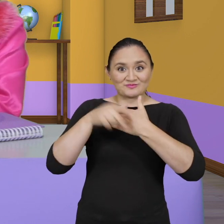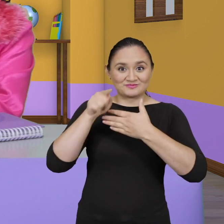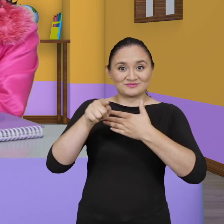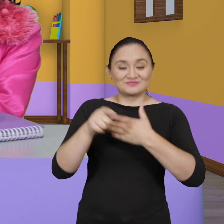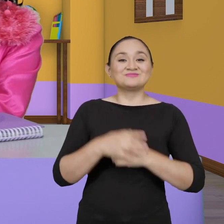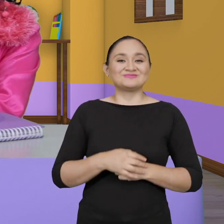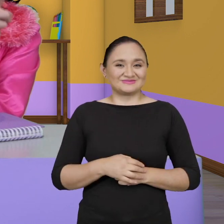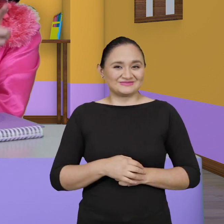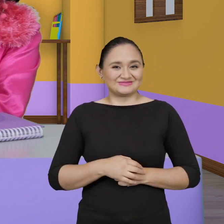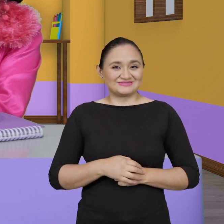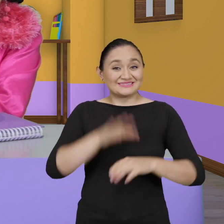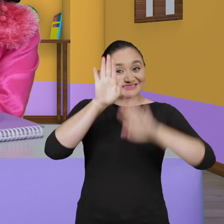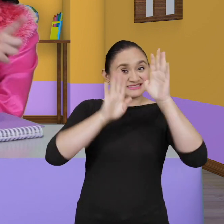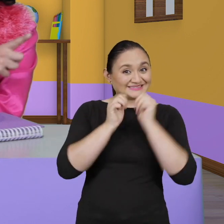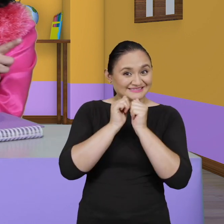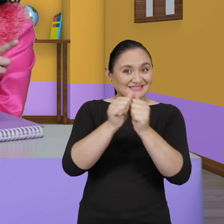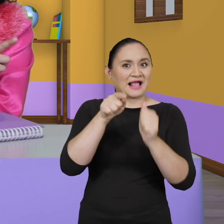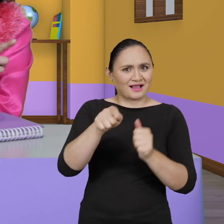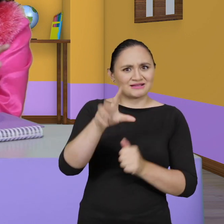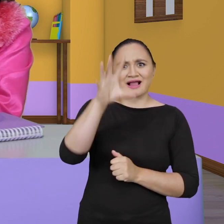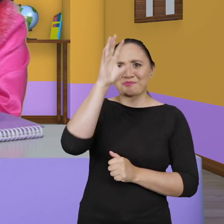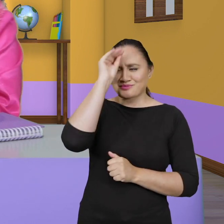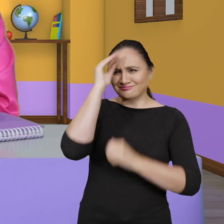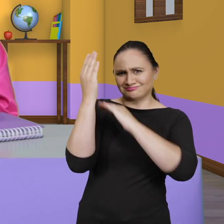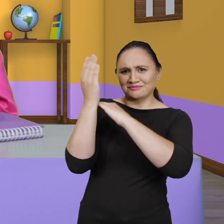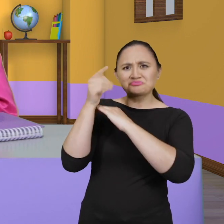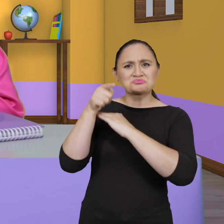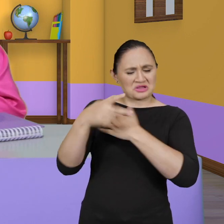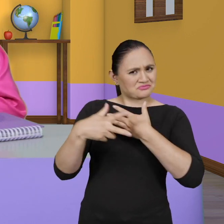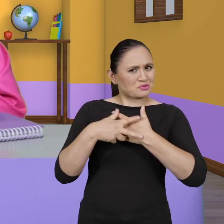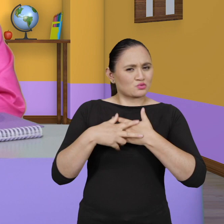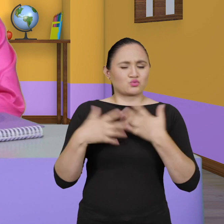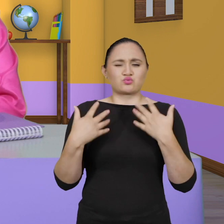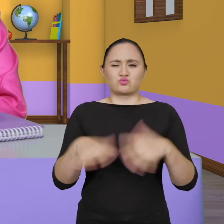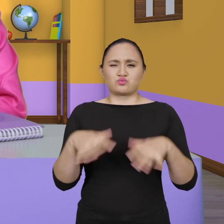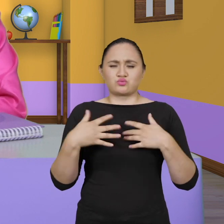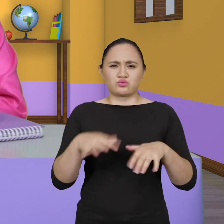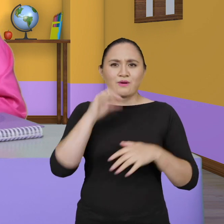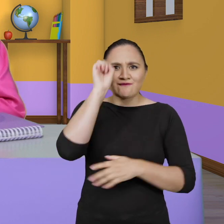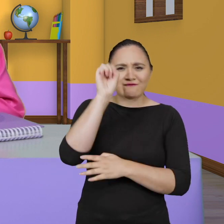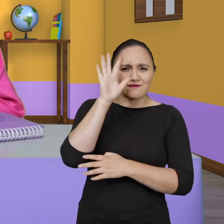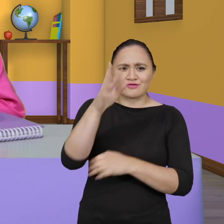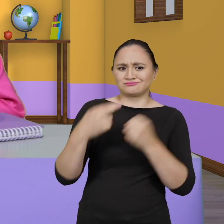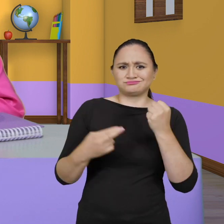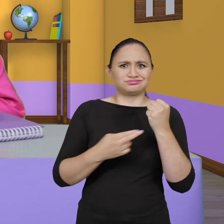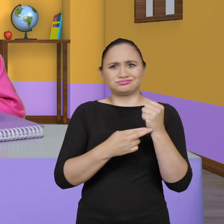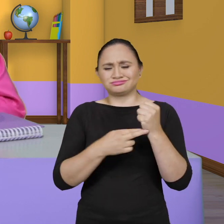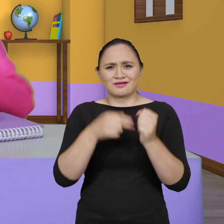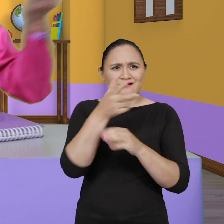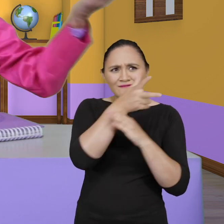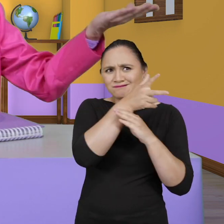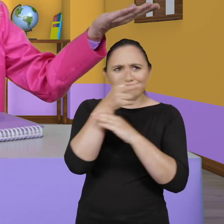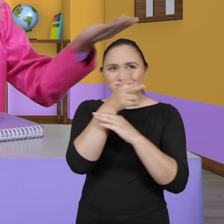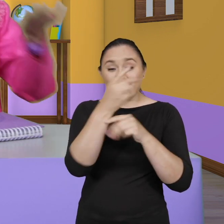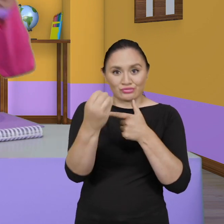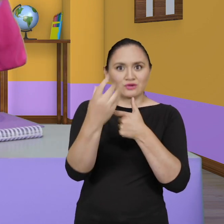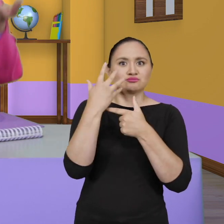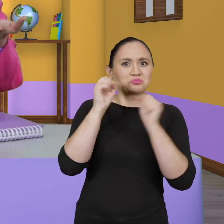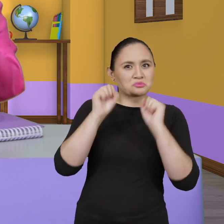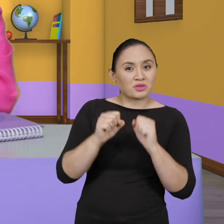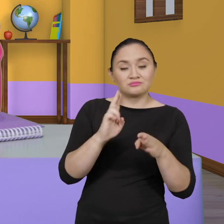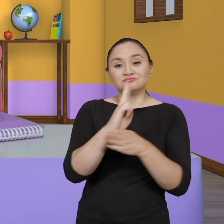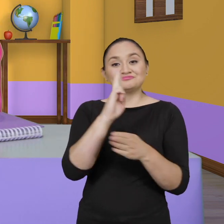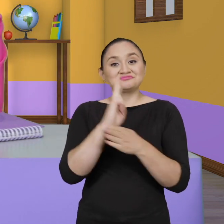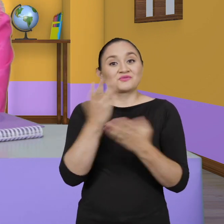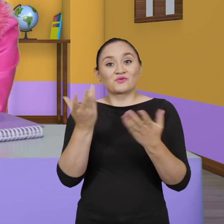YouTube Educa Televisión para Aprender. ¡Ay, ahí hay muchos recursos educativos digitales